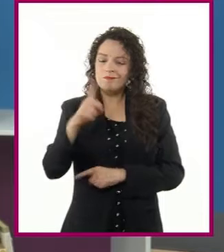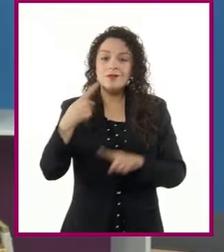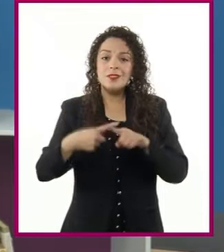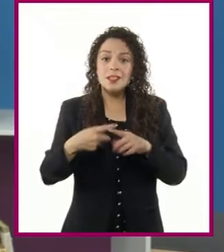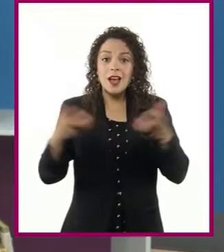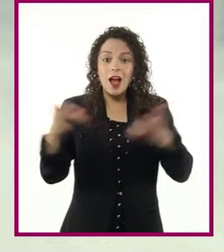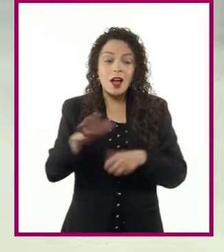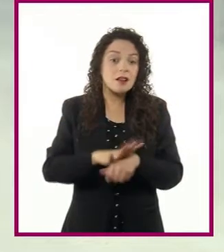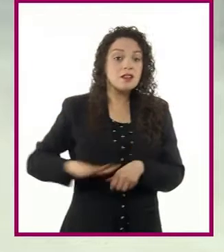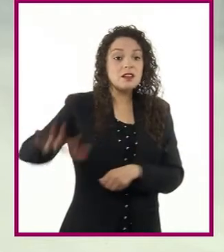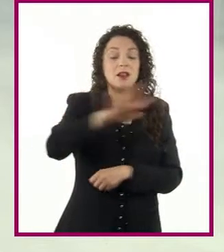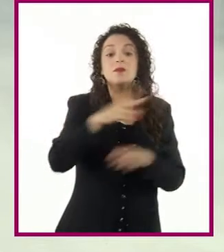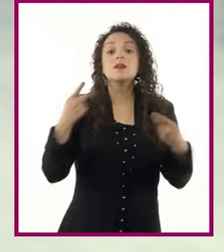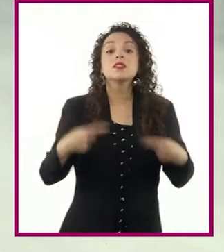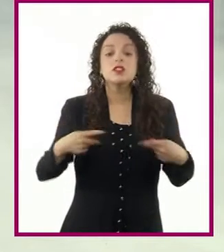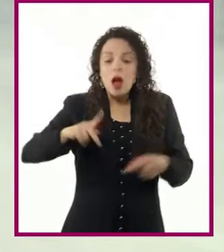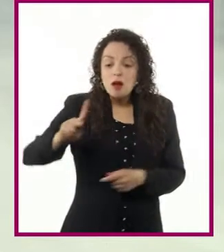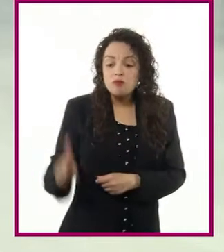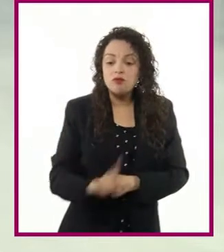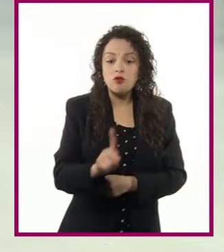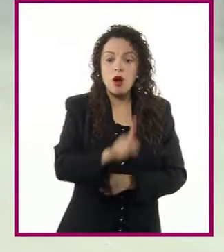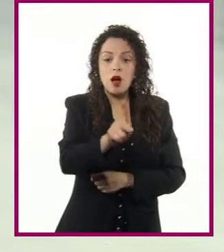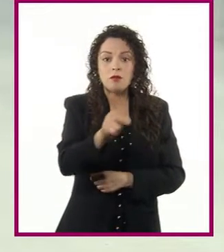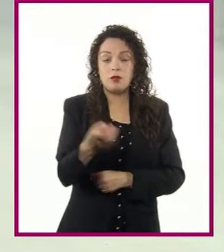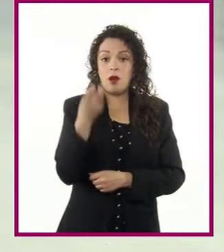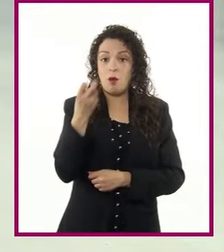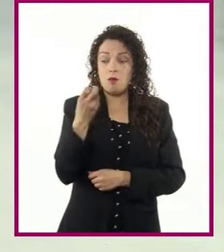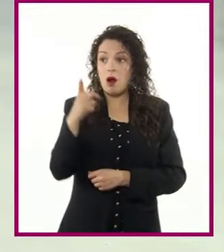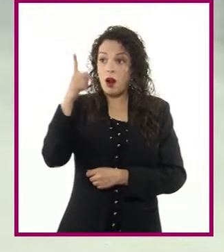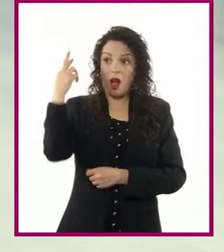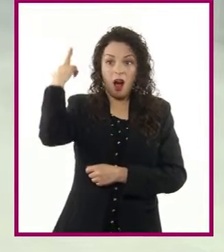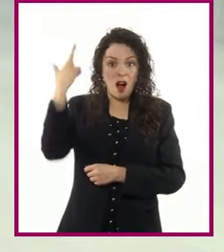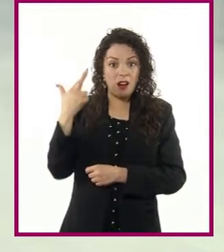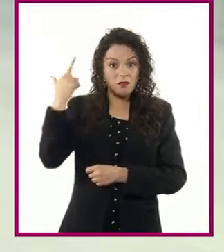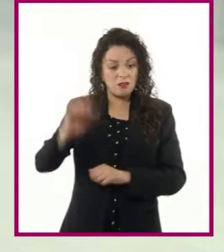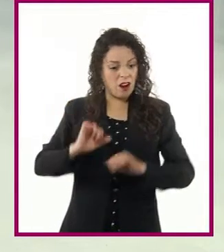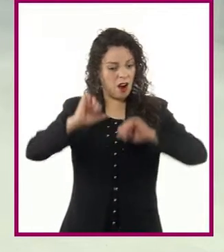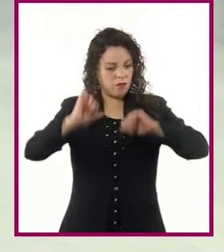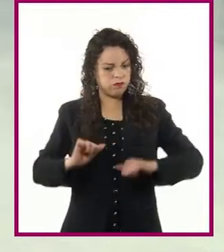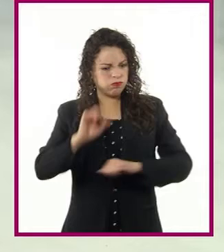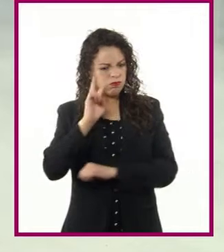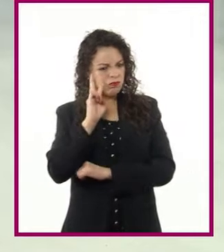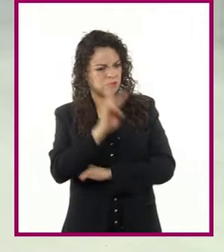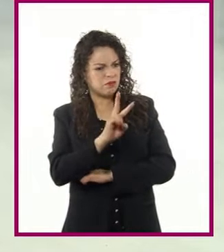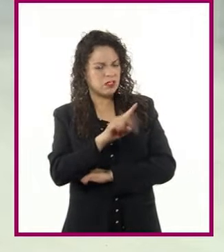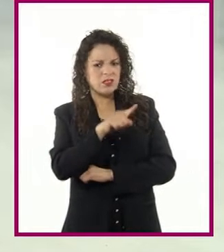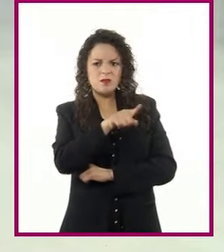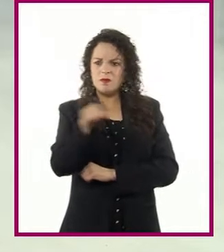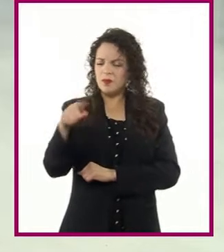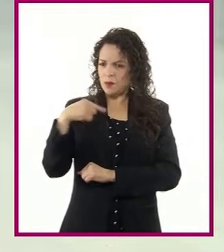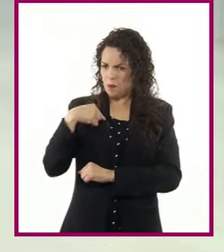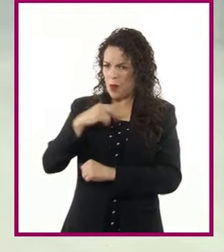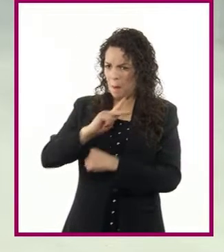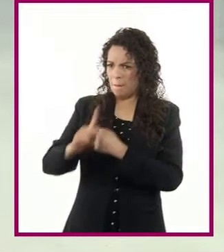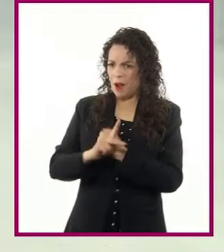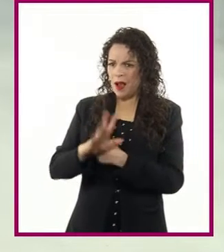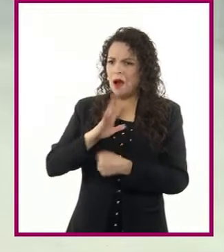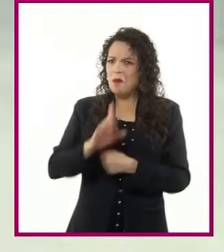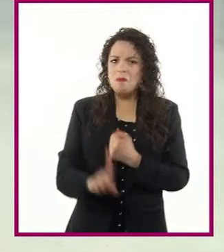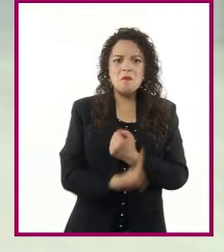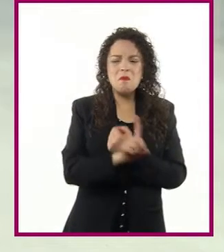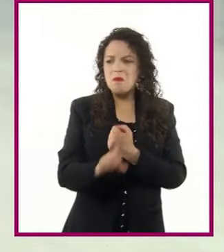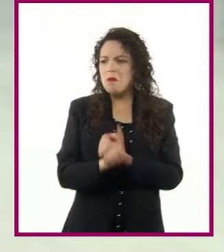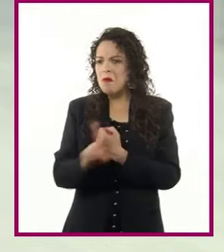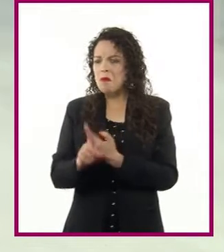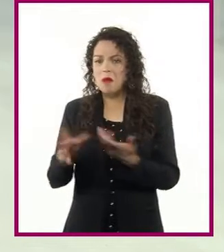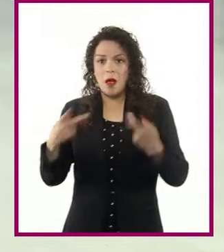Sin embargo, los monarcas absolutos veían que en sus países había problemas económicos que generaban